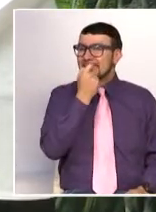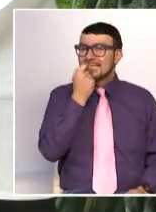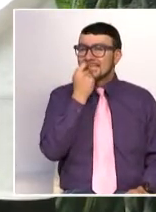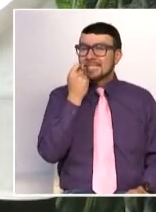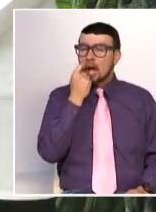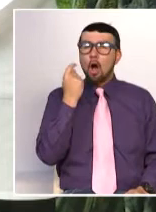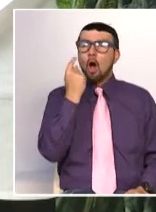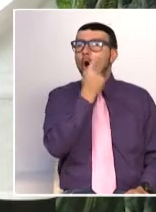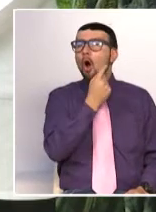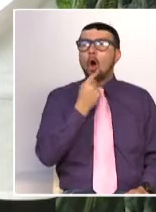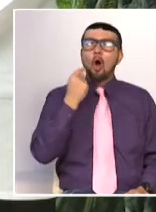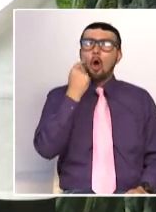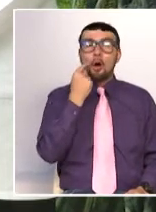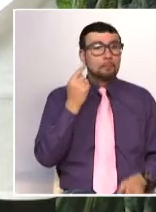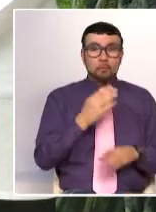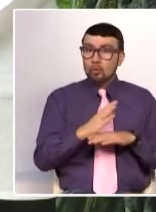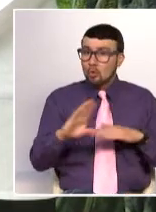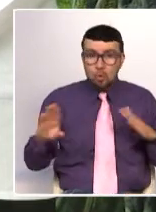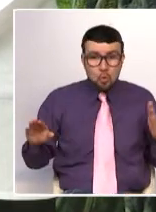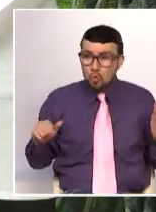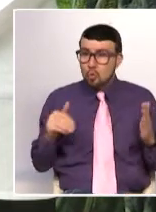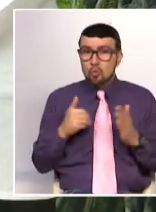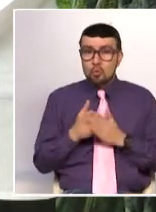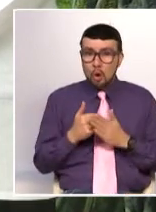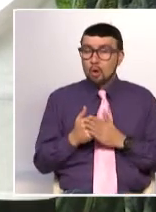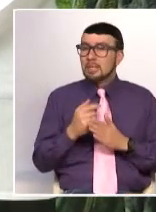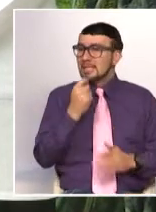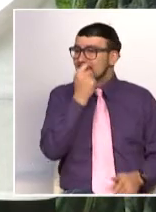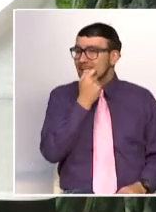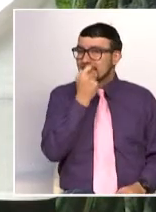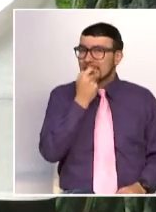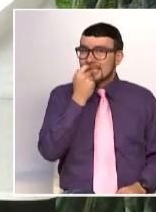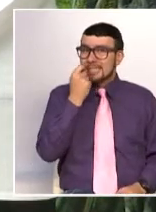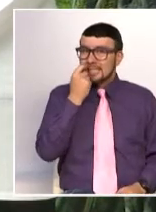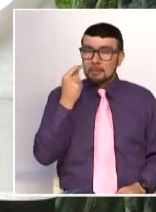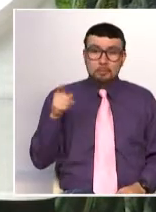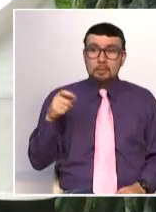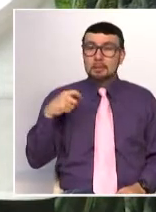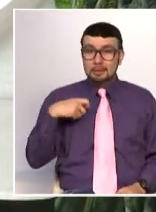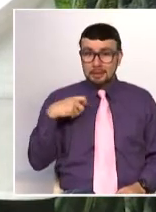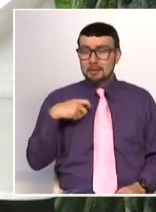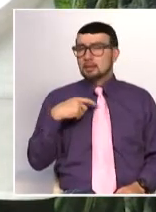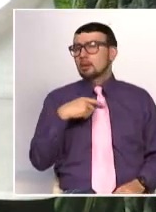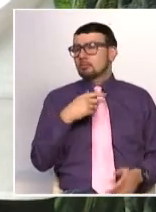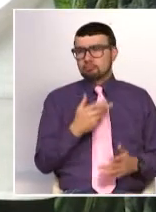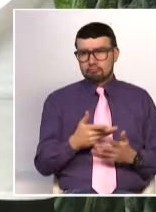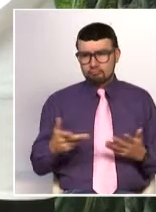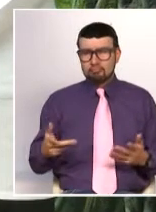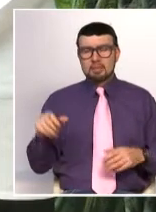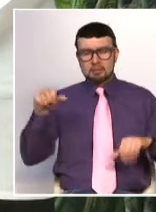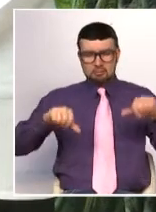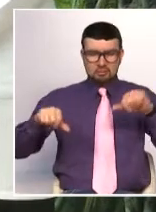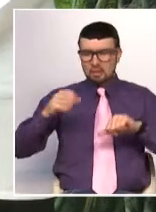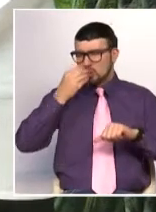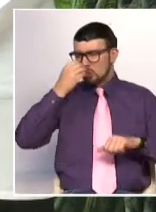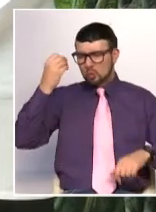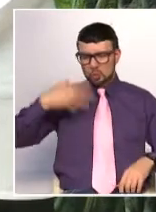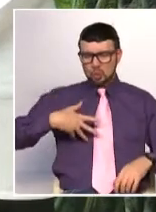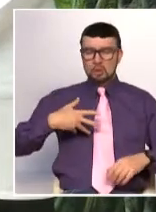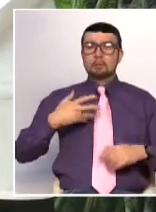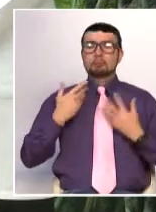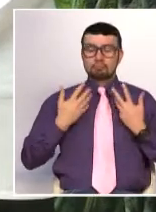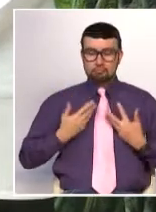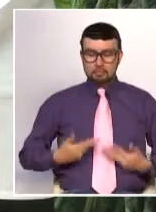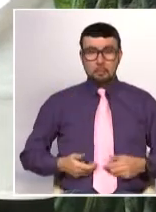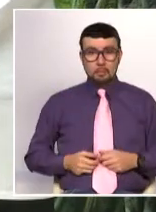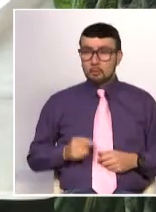los materiales odontológicos tienen químicos que contaminen algunos más que otros nada va a